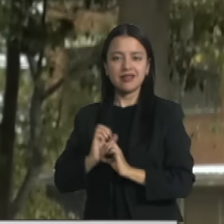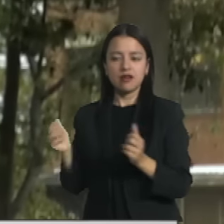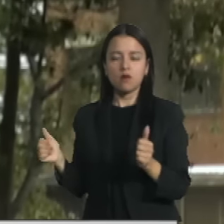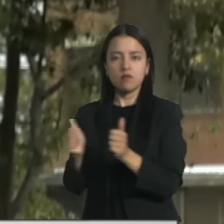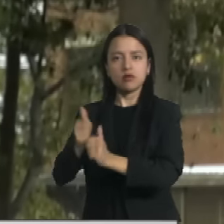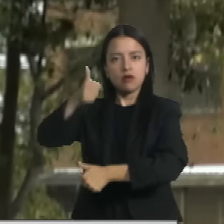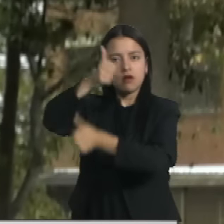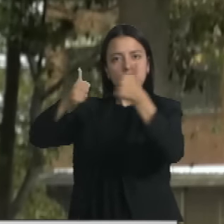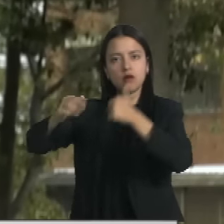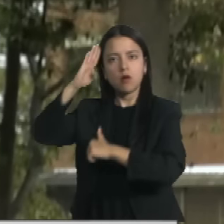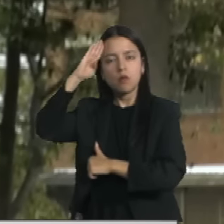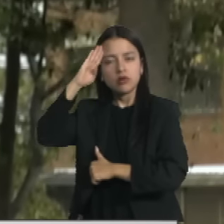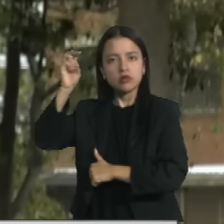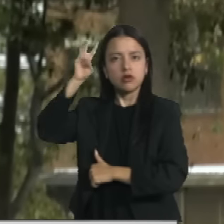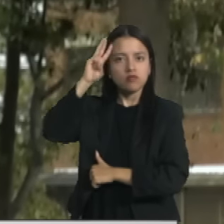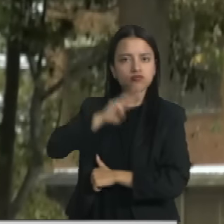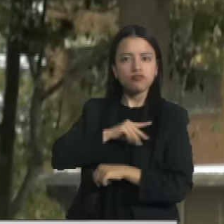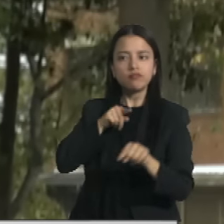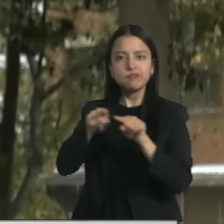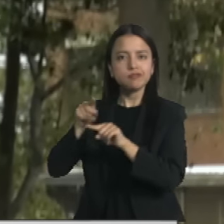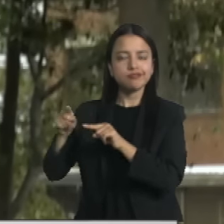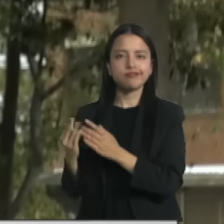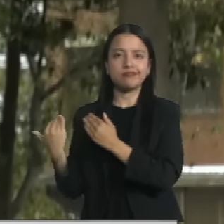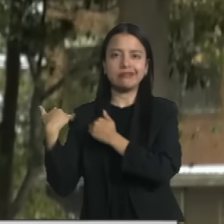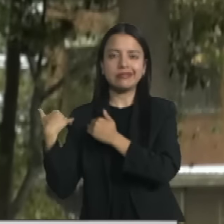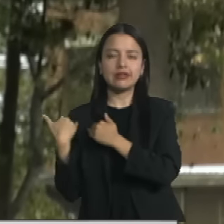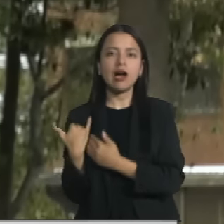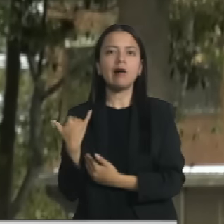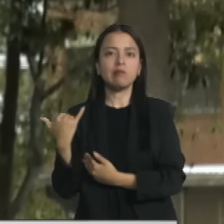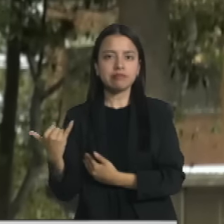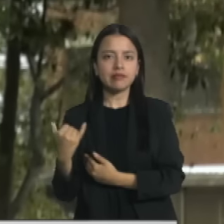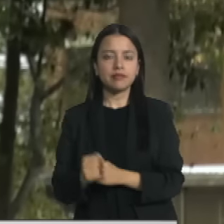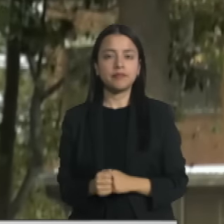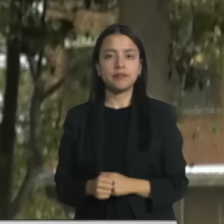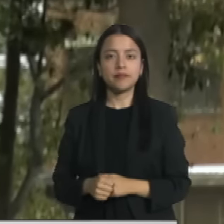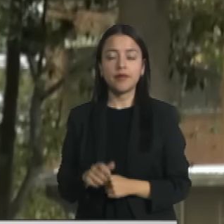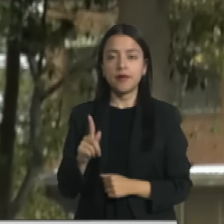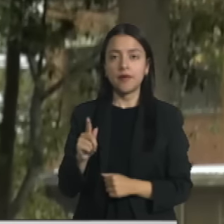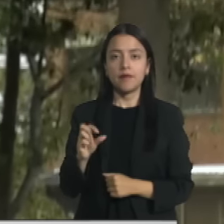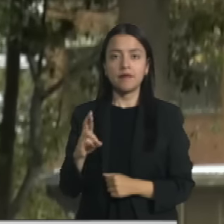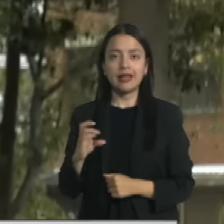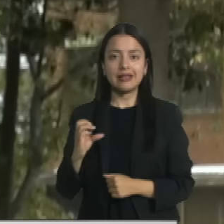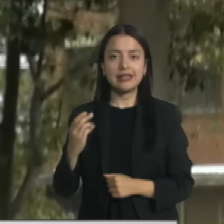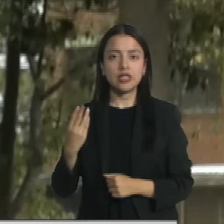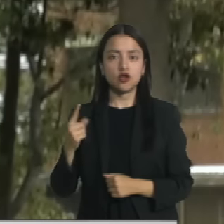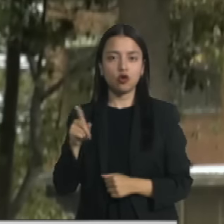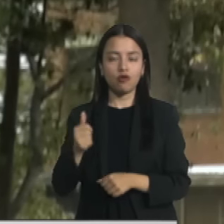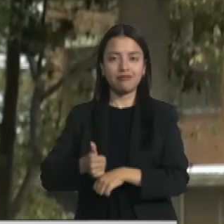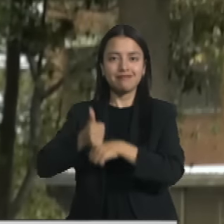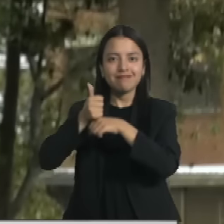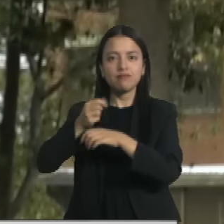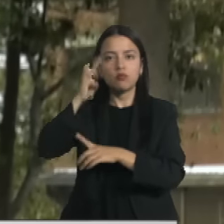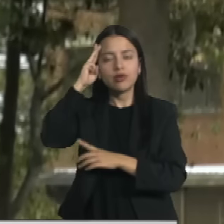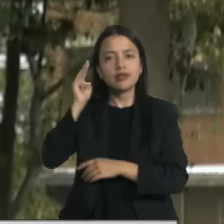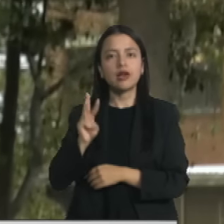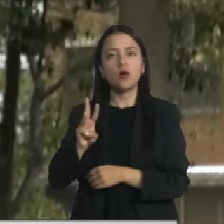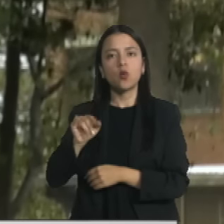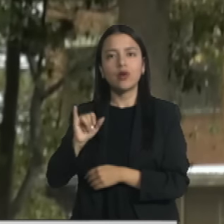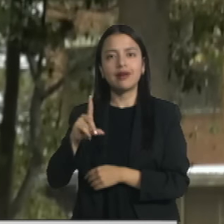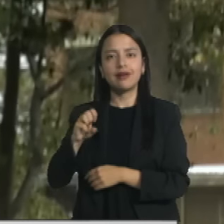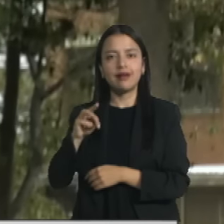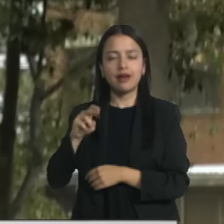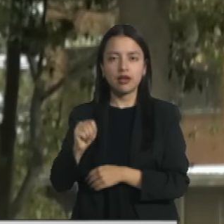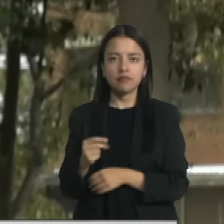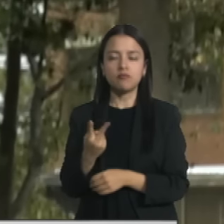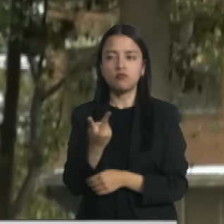militar y policial. Lo acompaña el comandante de las fuerzas militares, el almirante Francisco Cubides, también el director de la Policía Nacional, el general